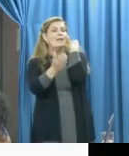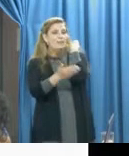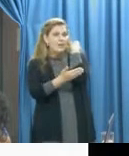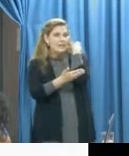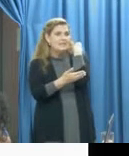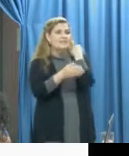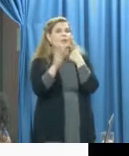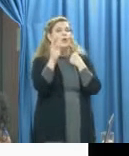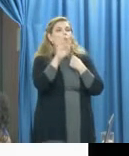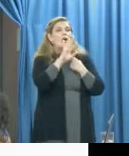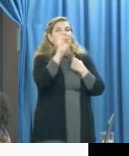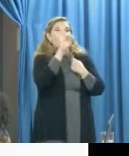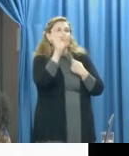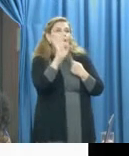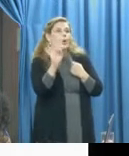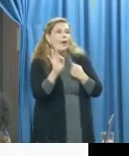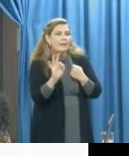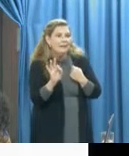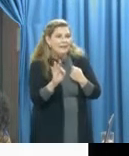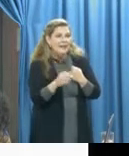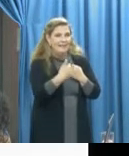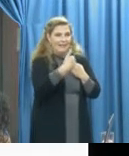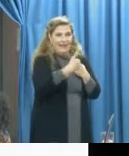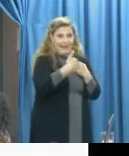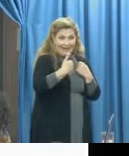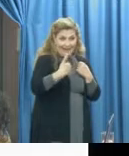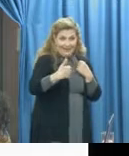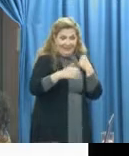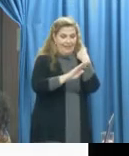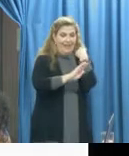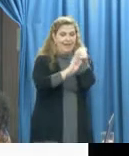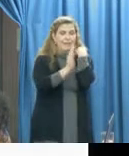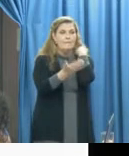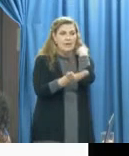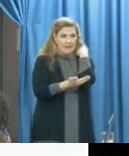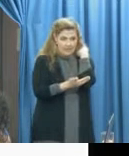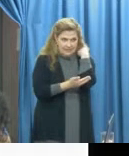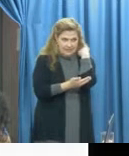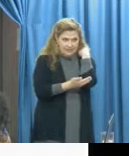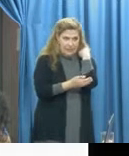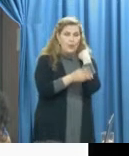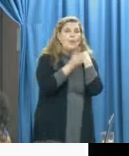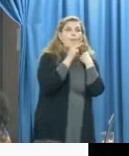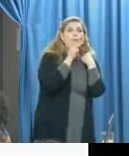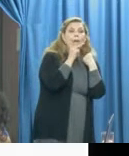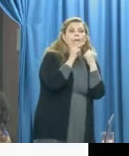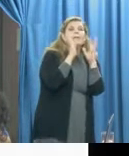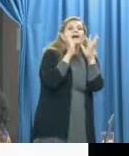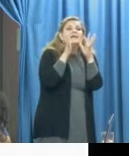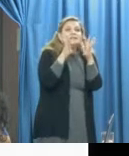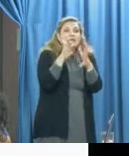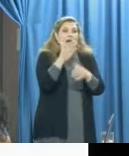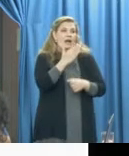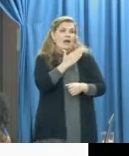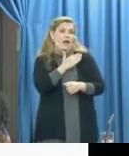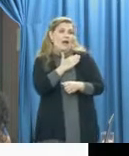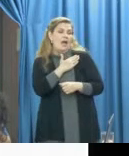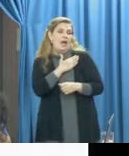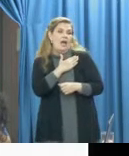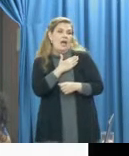esta probabilidad es por cada embarazo. O sea, si los papás ya tuvieron un hijo